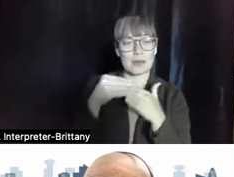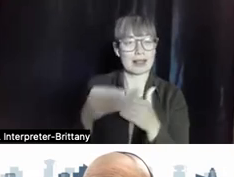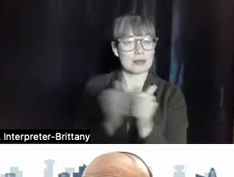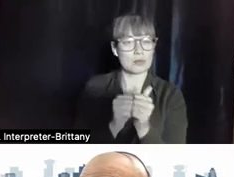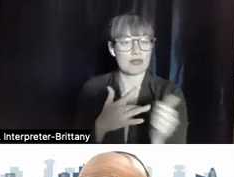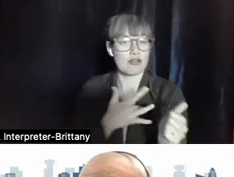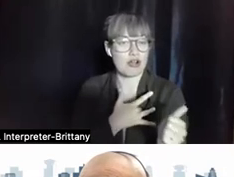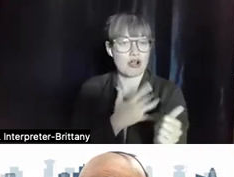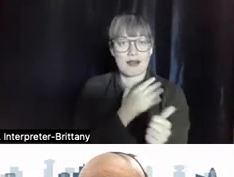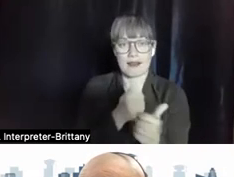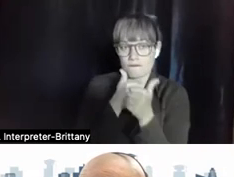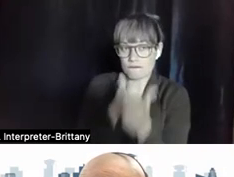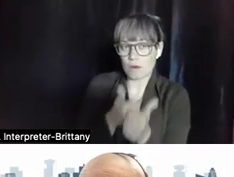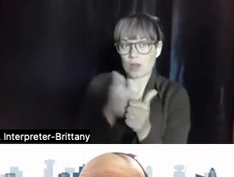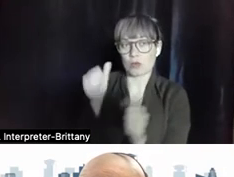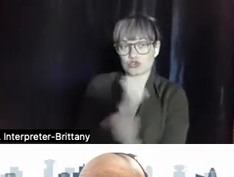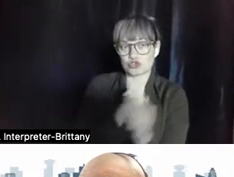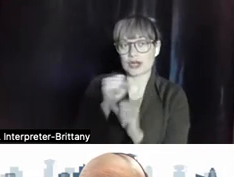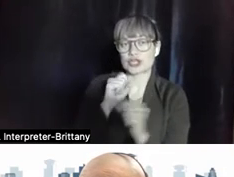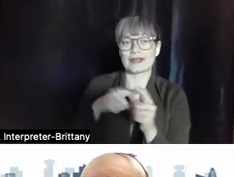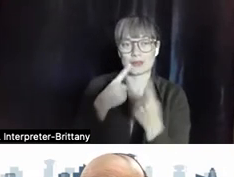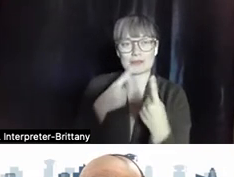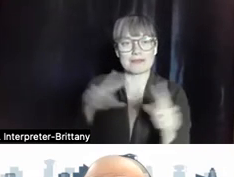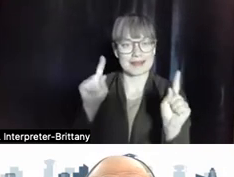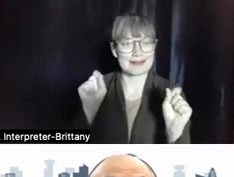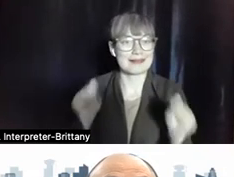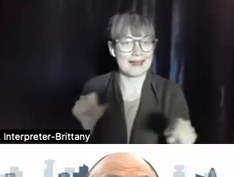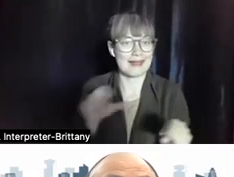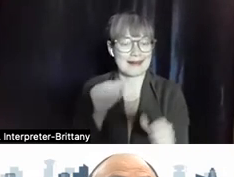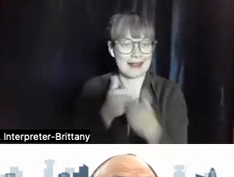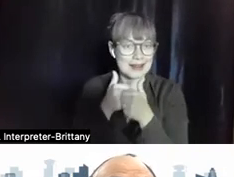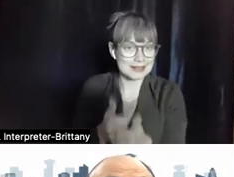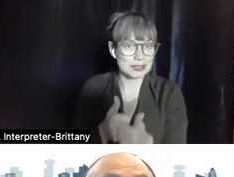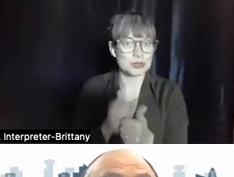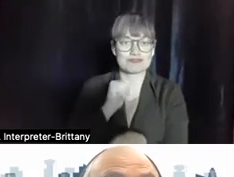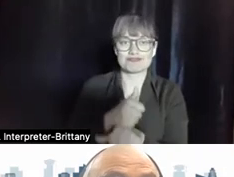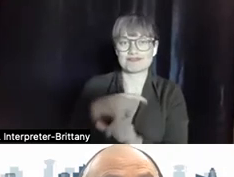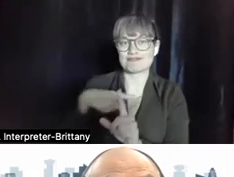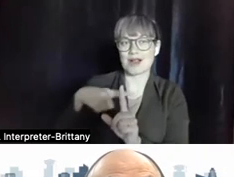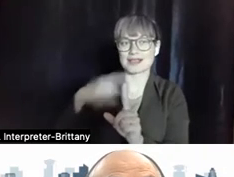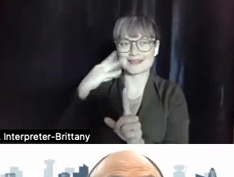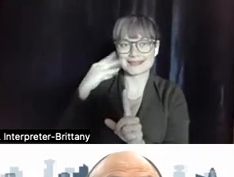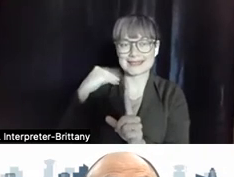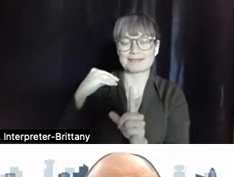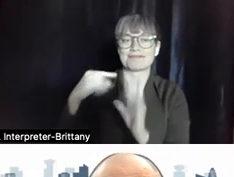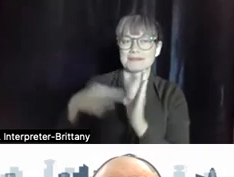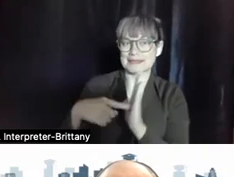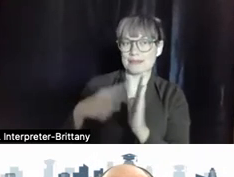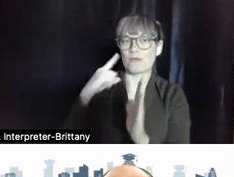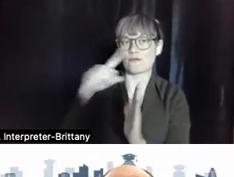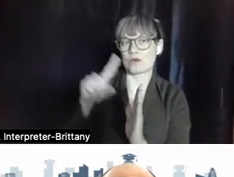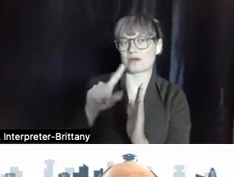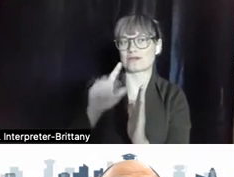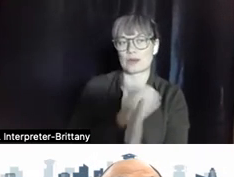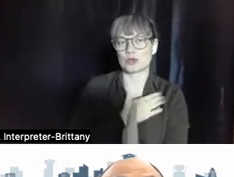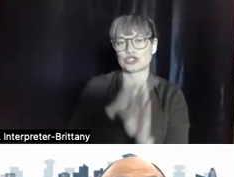y dirigimos con nuestro corazón y utilizar estrategias, podemos continuar, poner un ejemplo positivo para nuestros